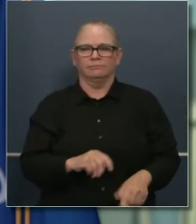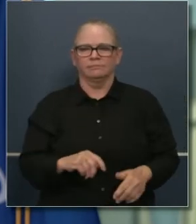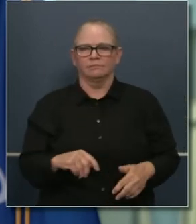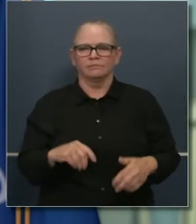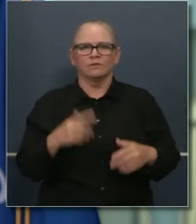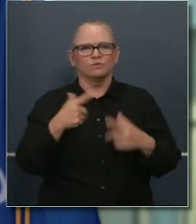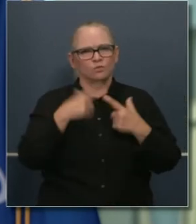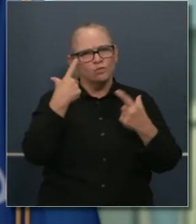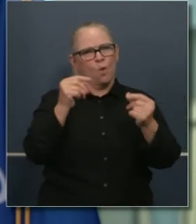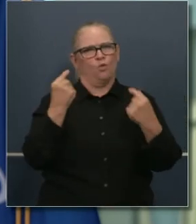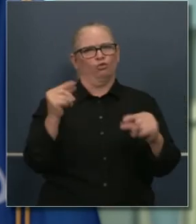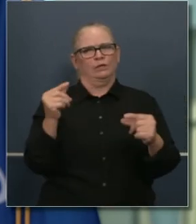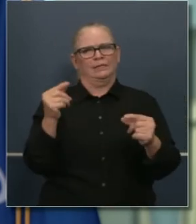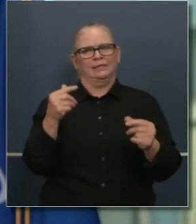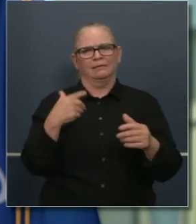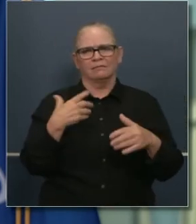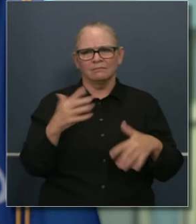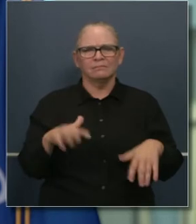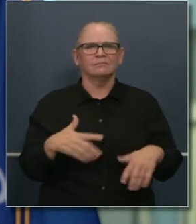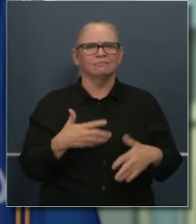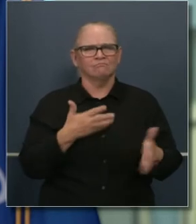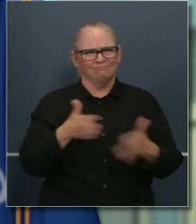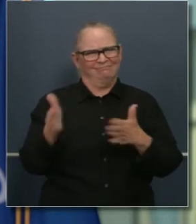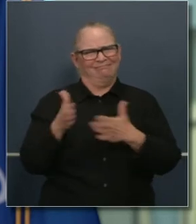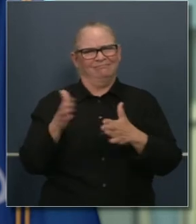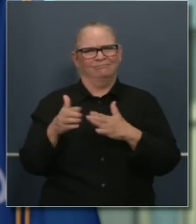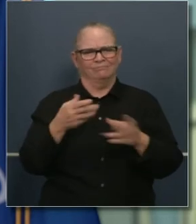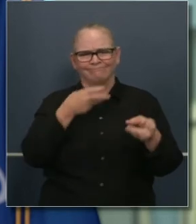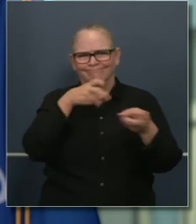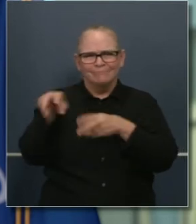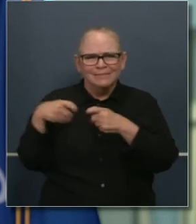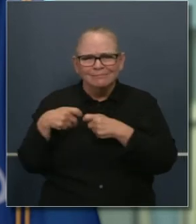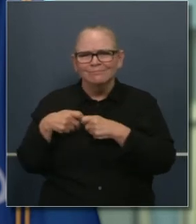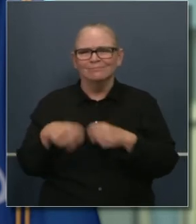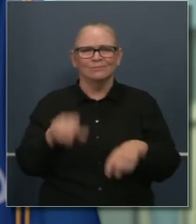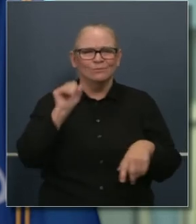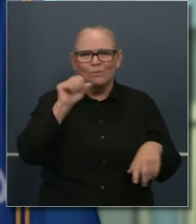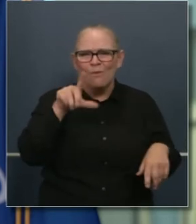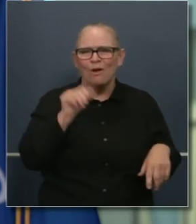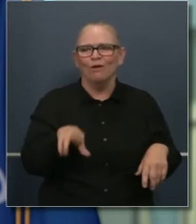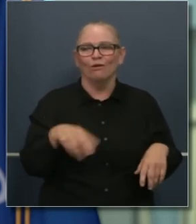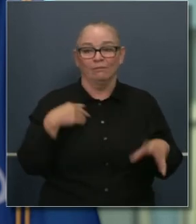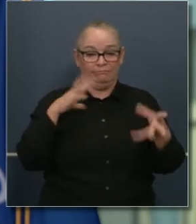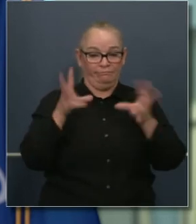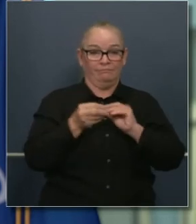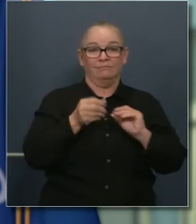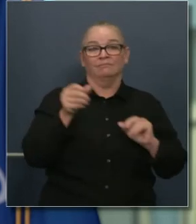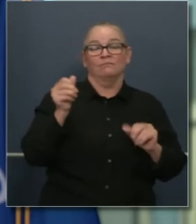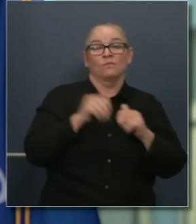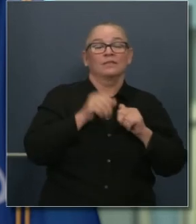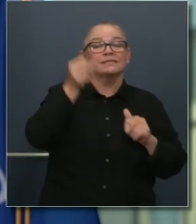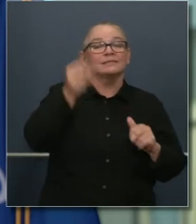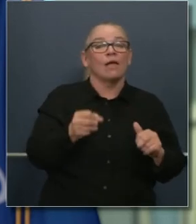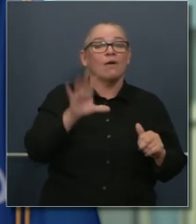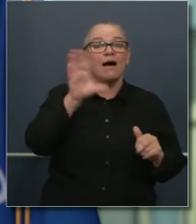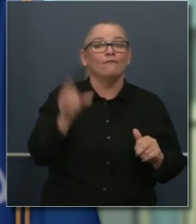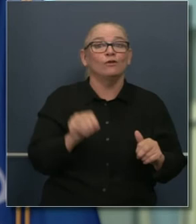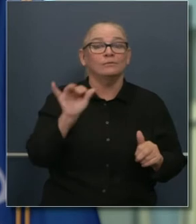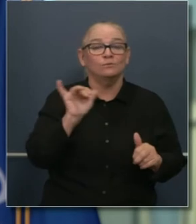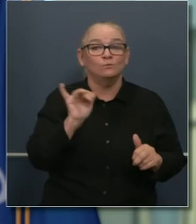solamente hoy justamente hoy tuve una conferencia con el primer ministro de sudáfrica y el